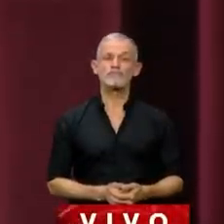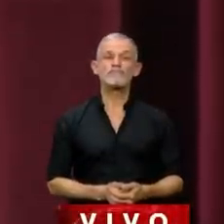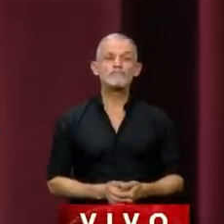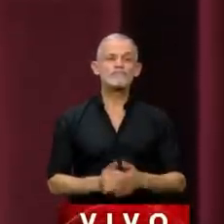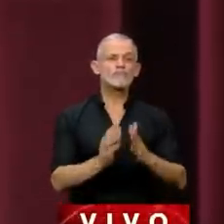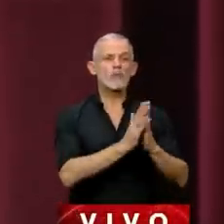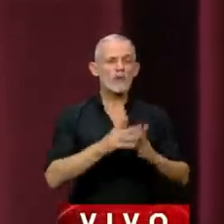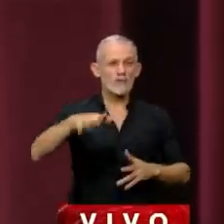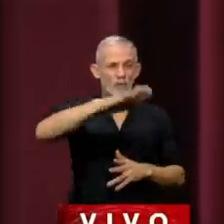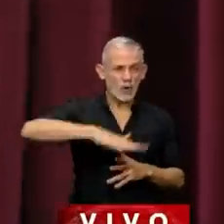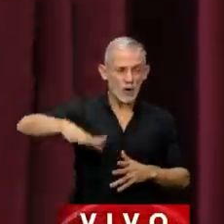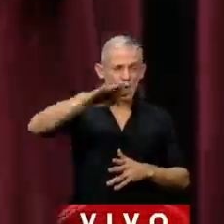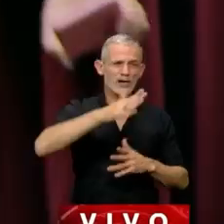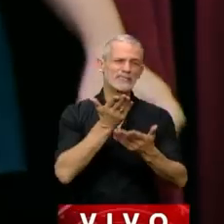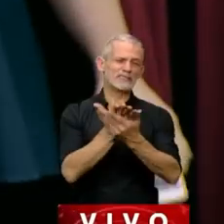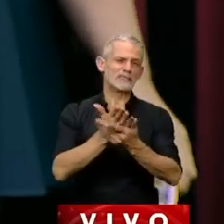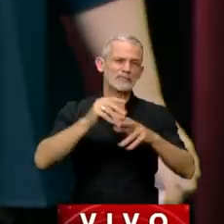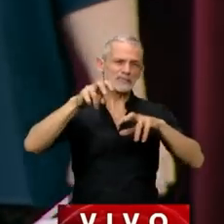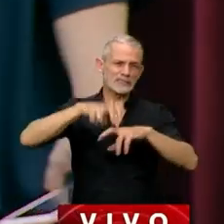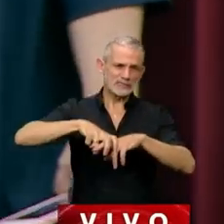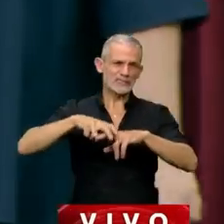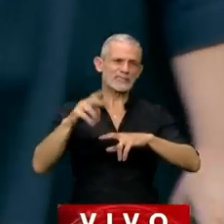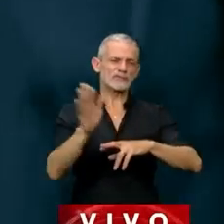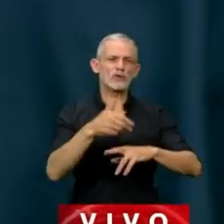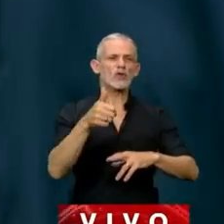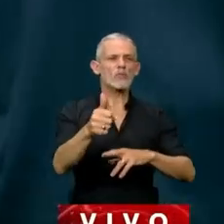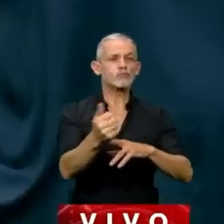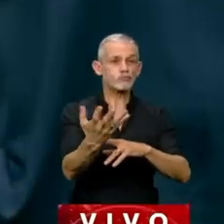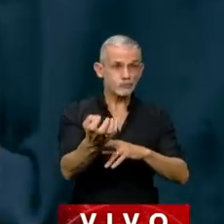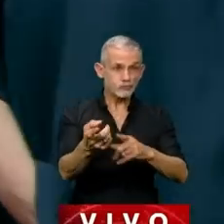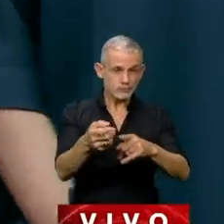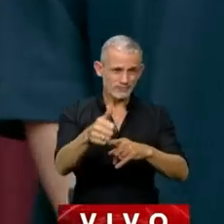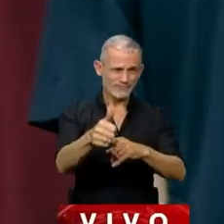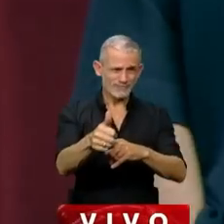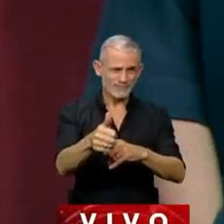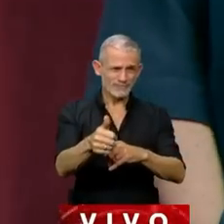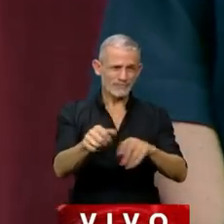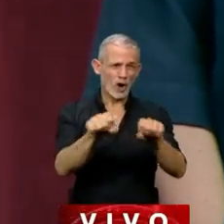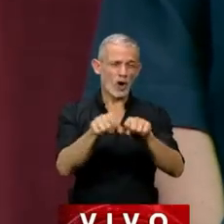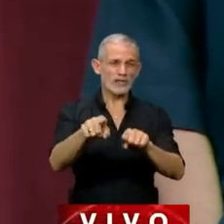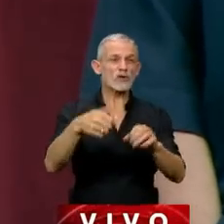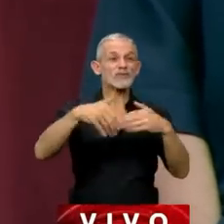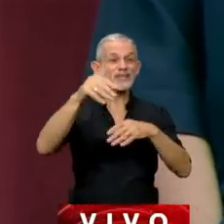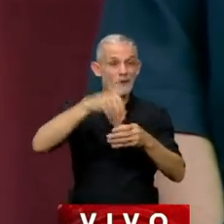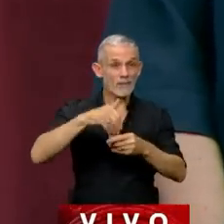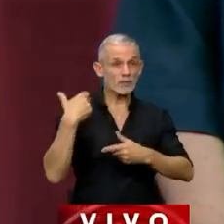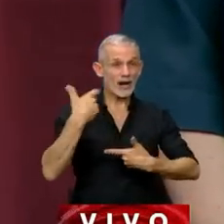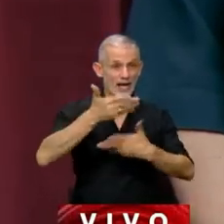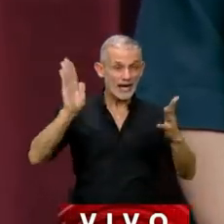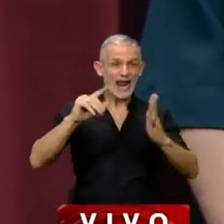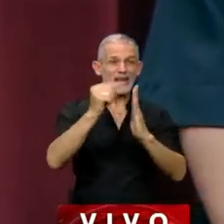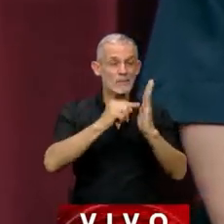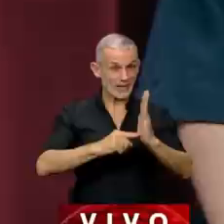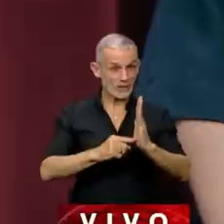Por favor, le pedimos a todos que se logueen. Se va a votar en general y